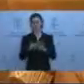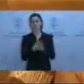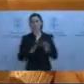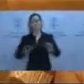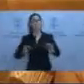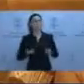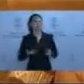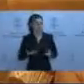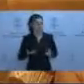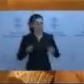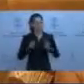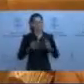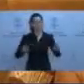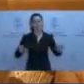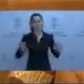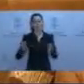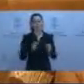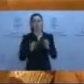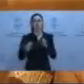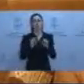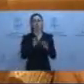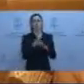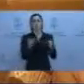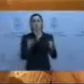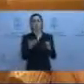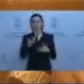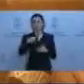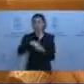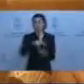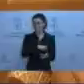grado de cumplimiento de este registro en la Comisión de Reglamento.